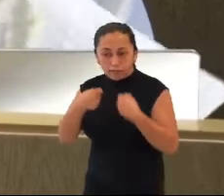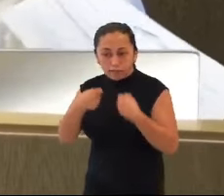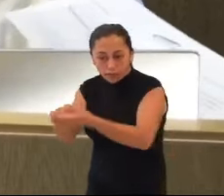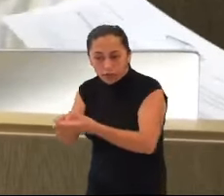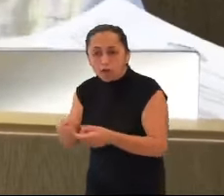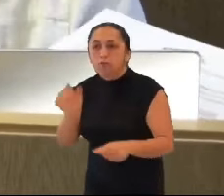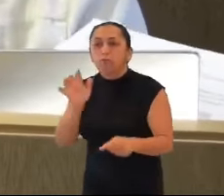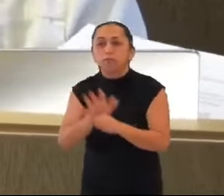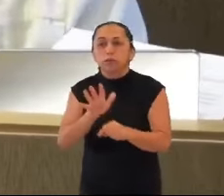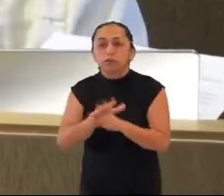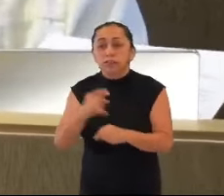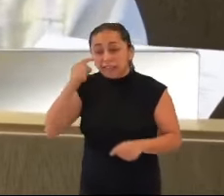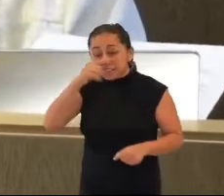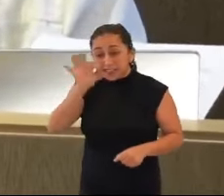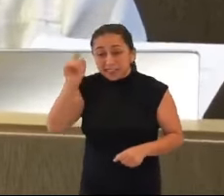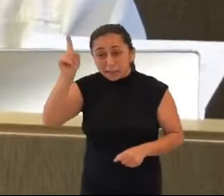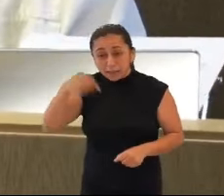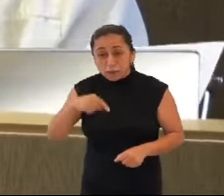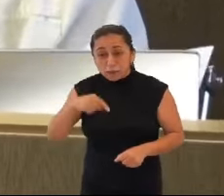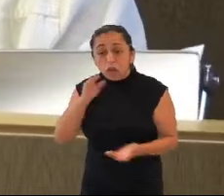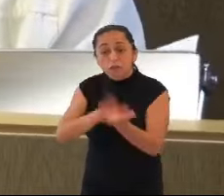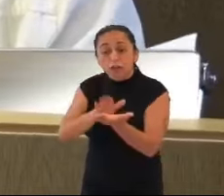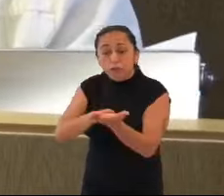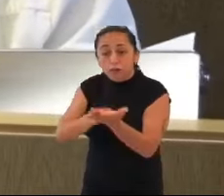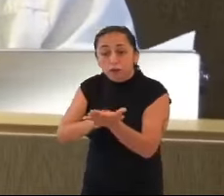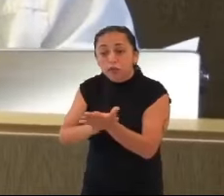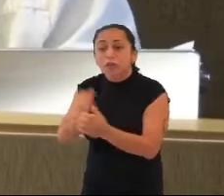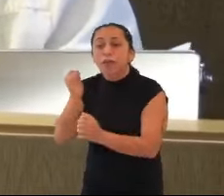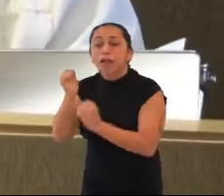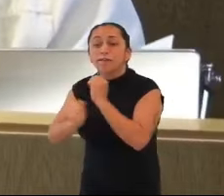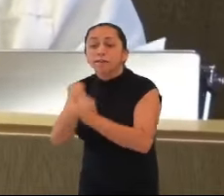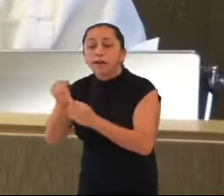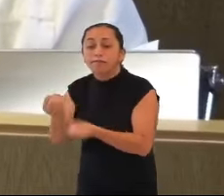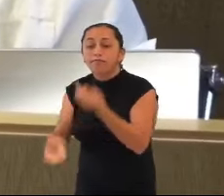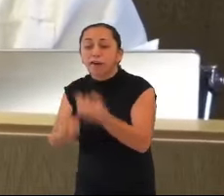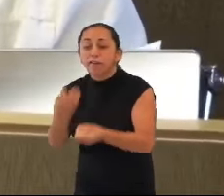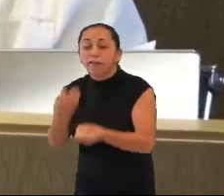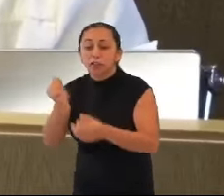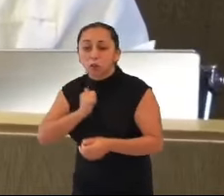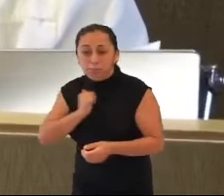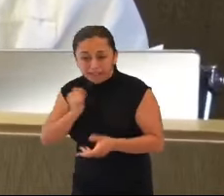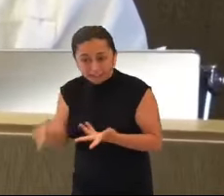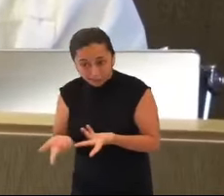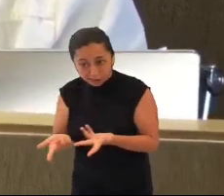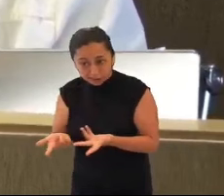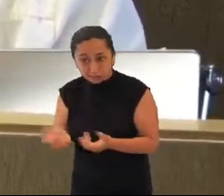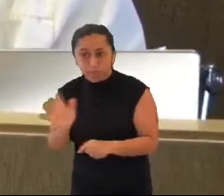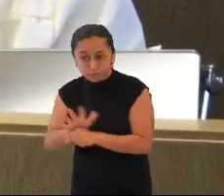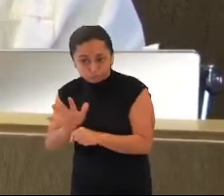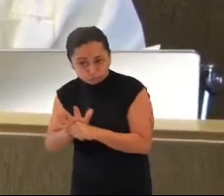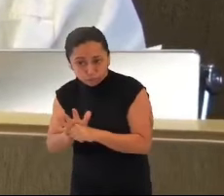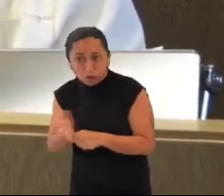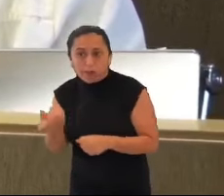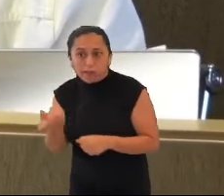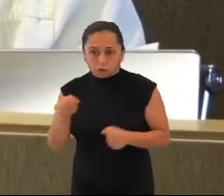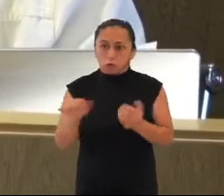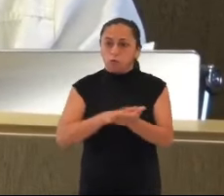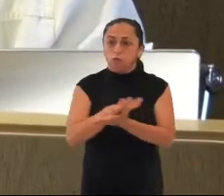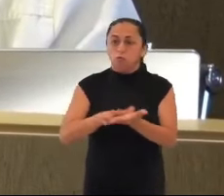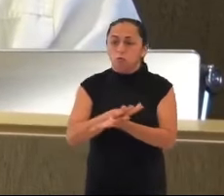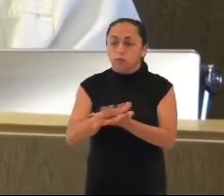de la facturación de fabricaciones militares. Entonces, estamos hablando de una situación que